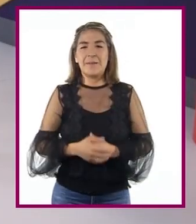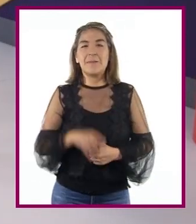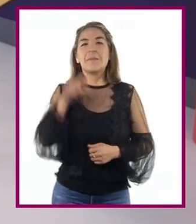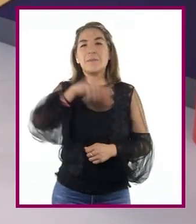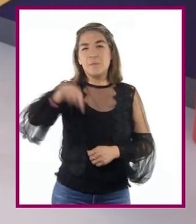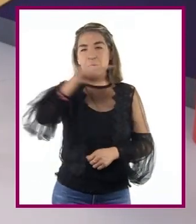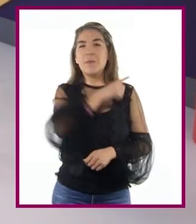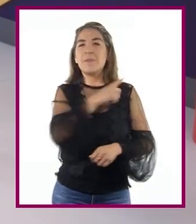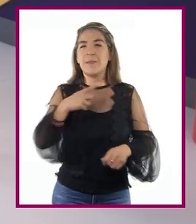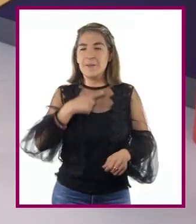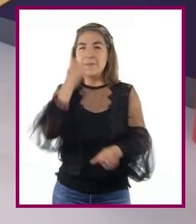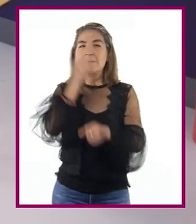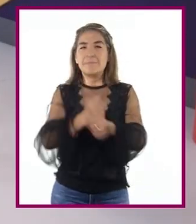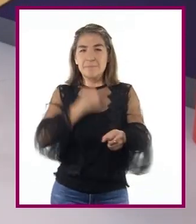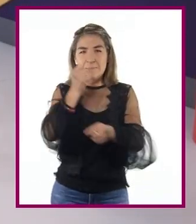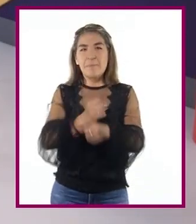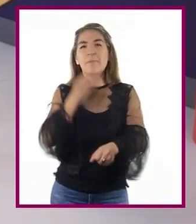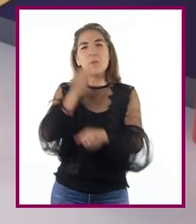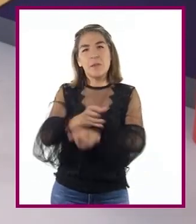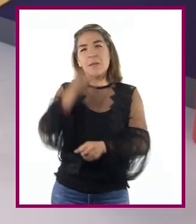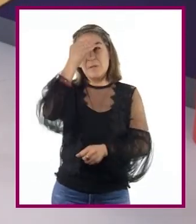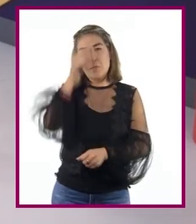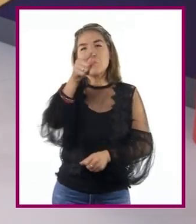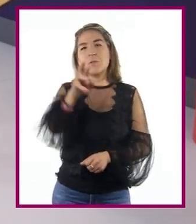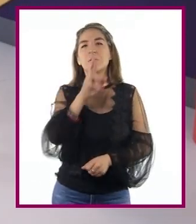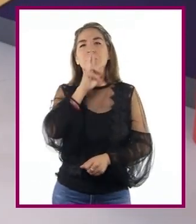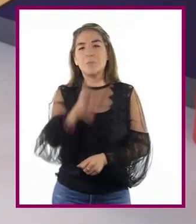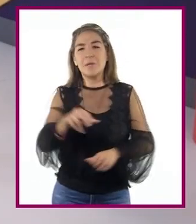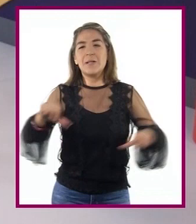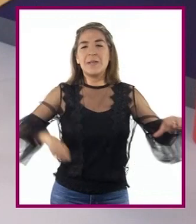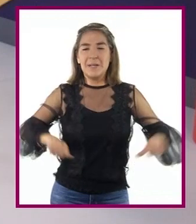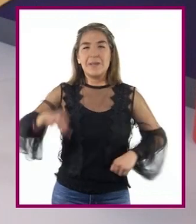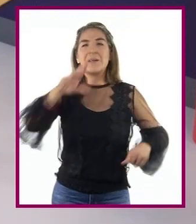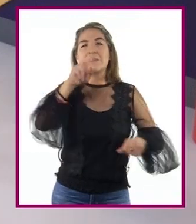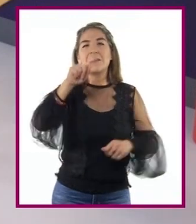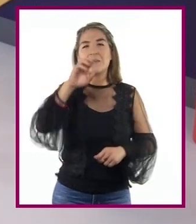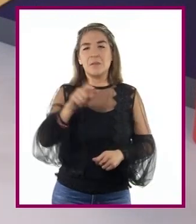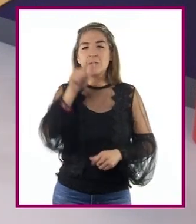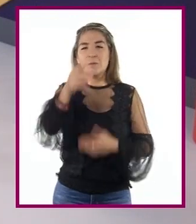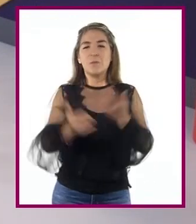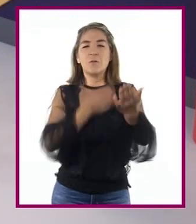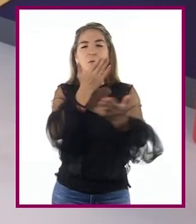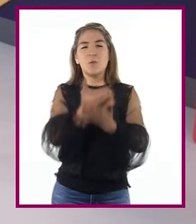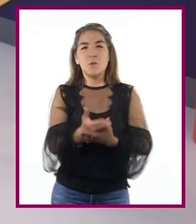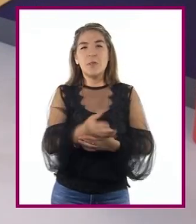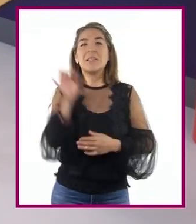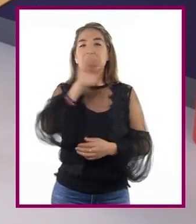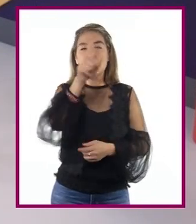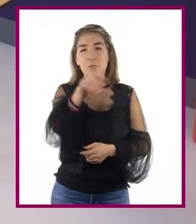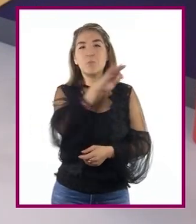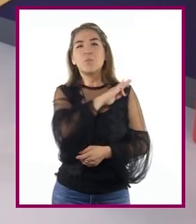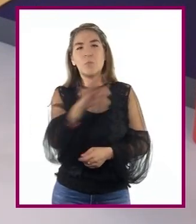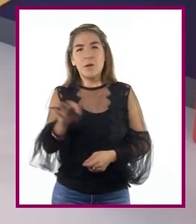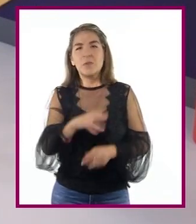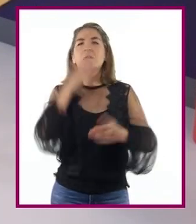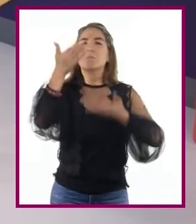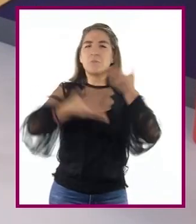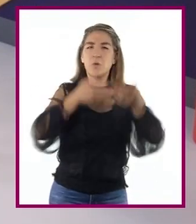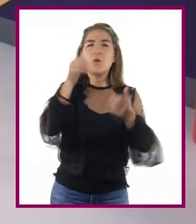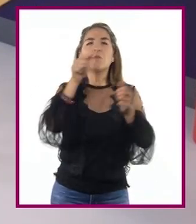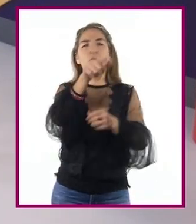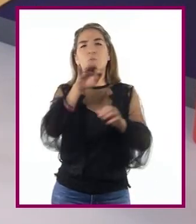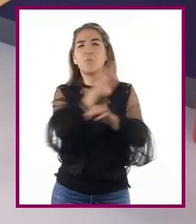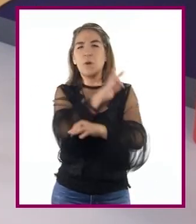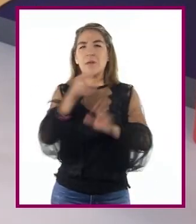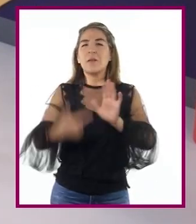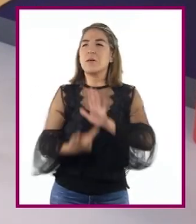Pongan en práctica lo aprendido y resuelvan los siguientes retos que se propondrán. De ser posible, compartan sus